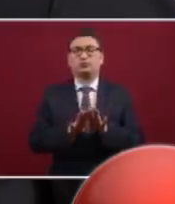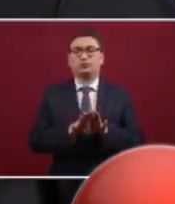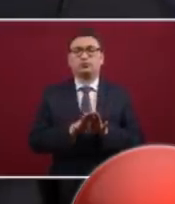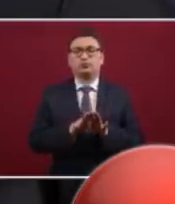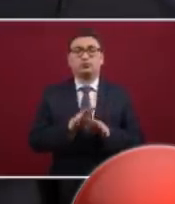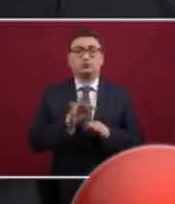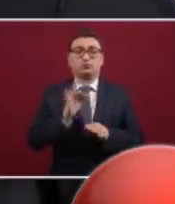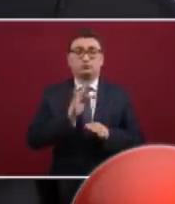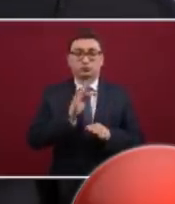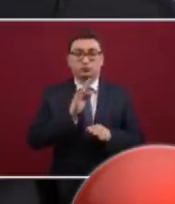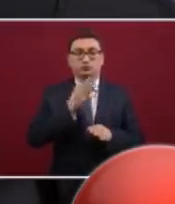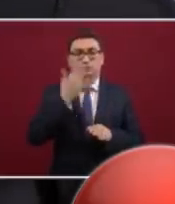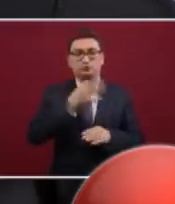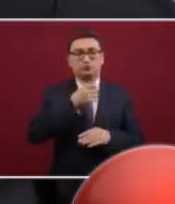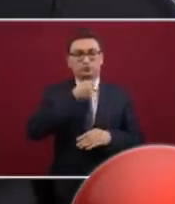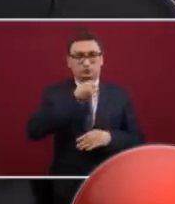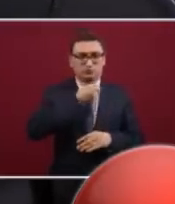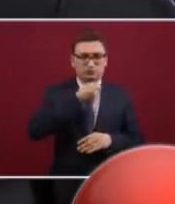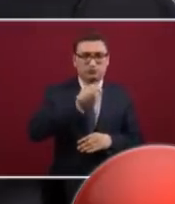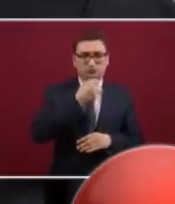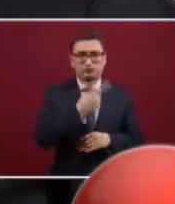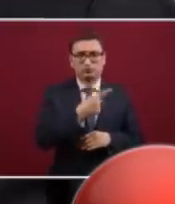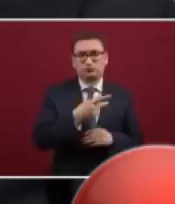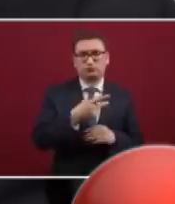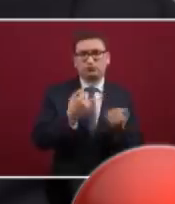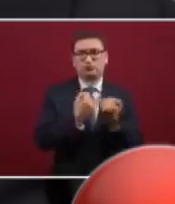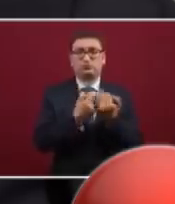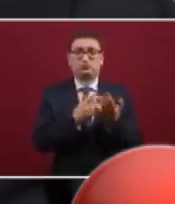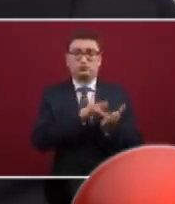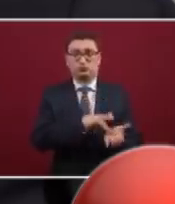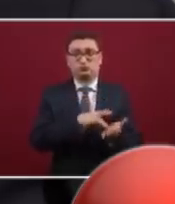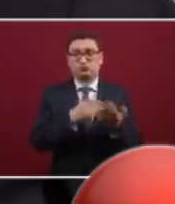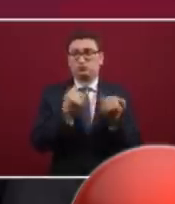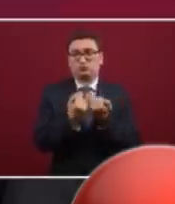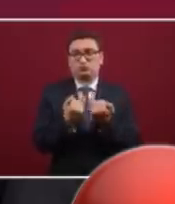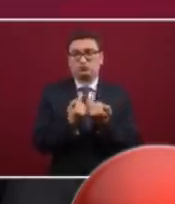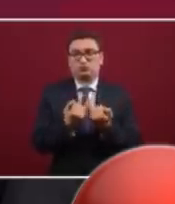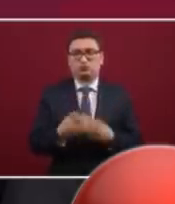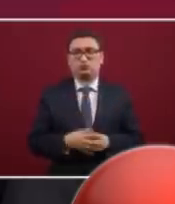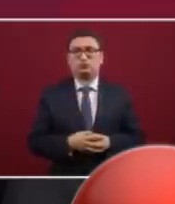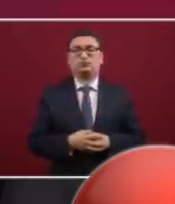de periodistas, hay que apoyarlos.